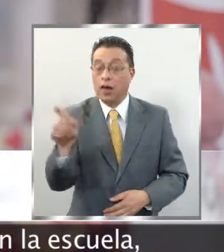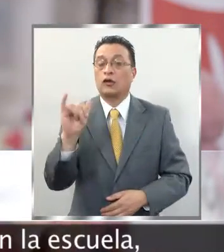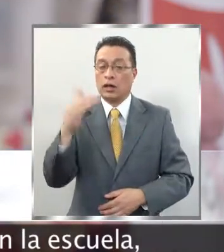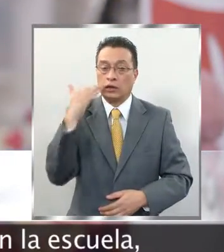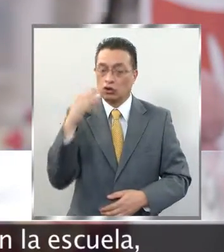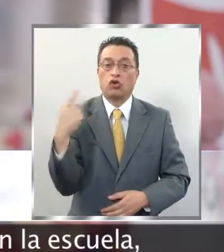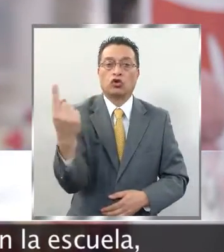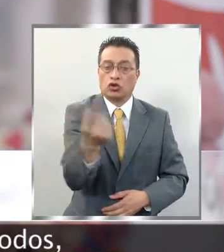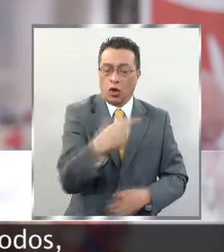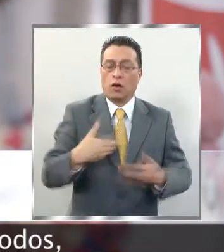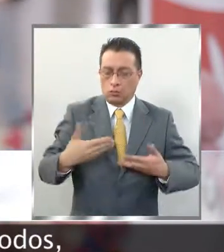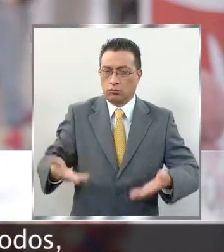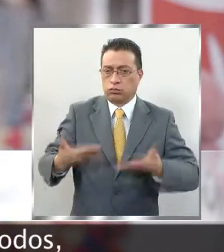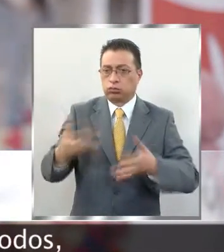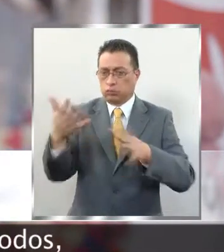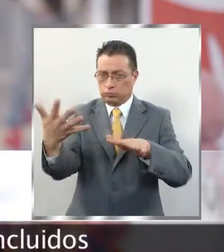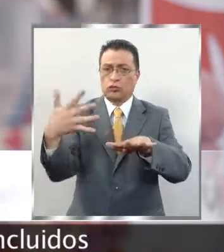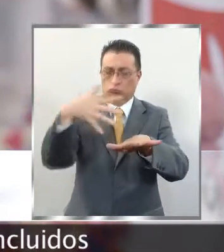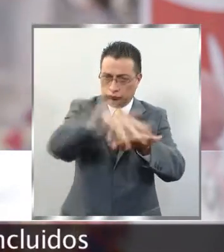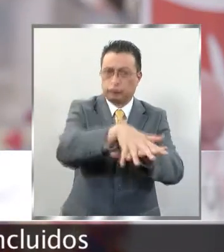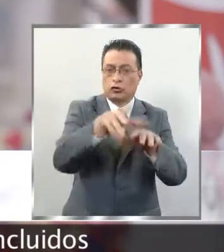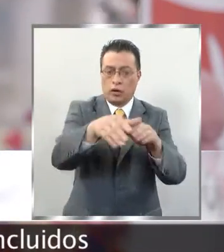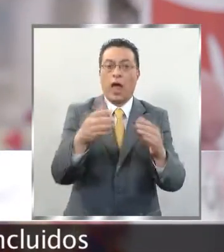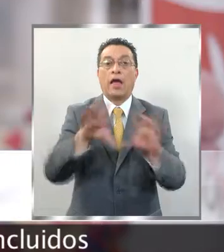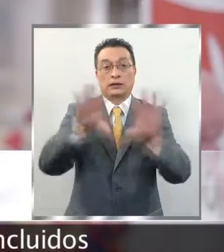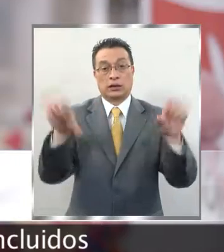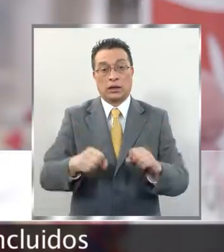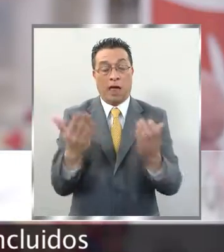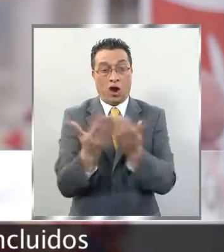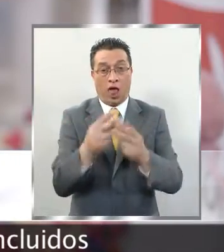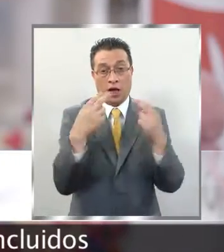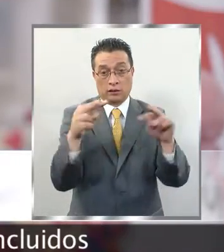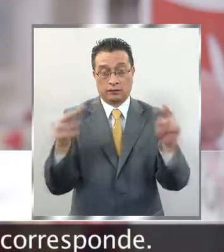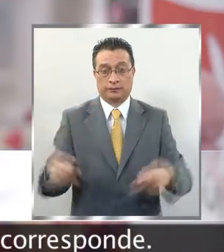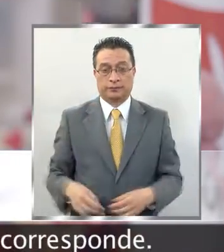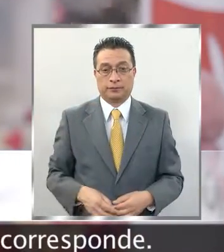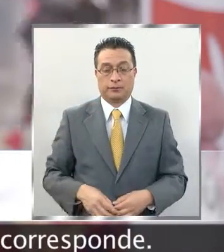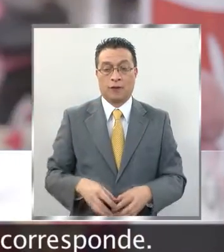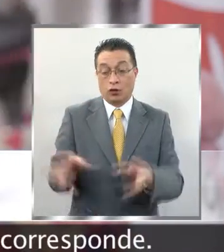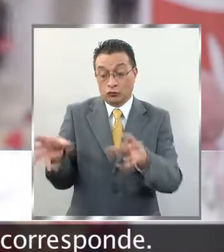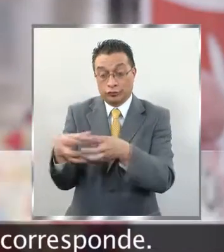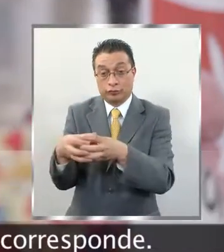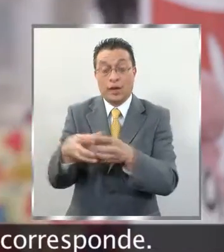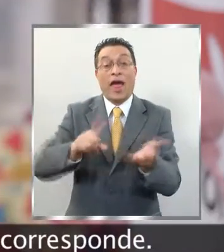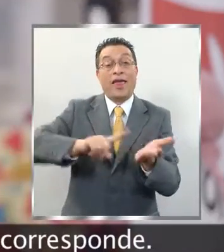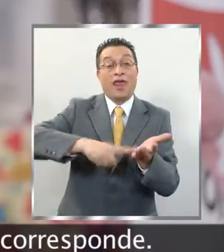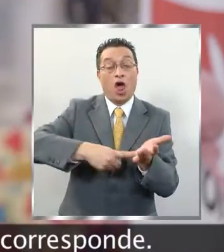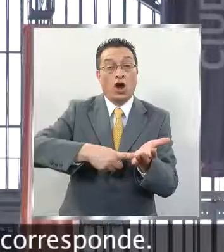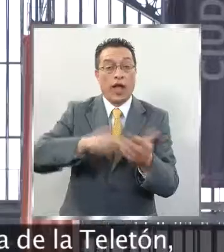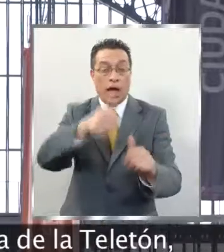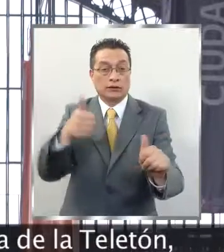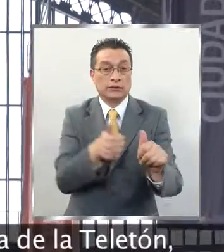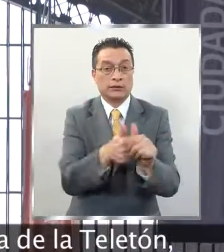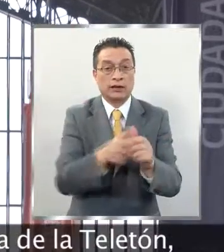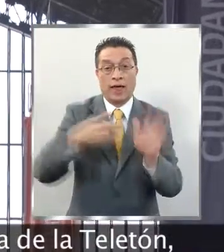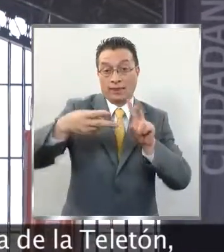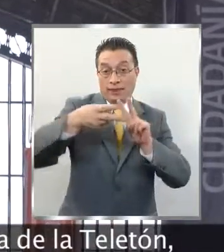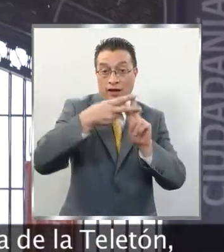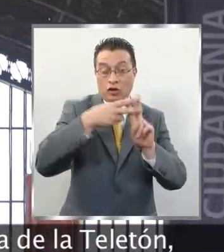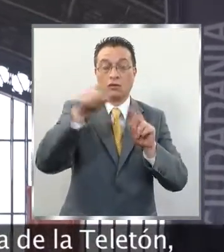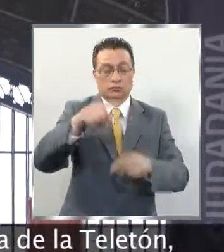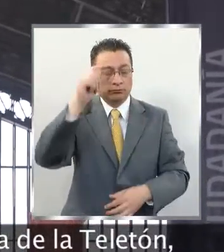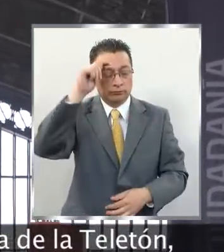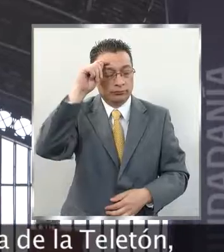trabajamos con la escuela, que nuestros niños todos propendemos que estén incluidos en su sistema escolar que le corresponde. La Unidad de